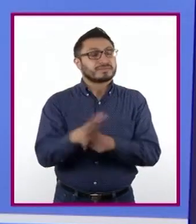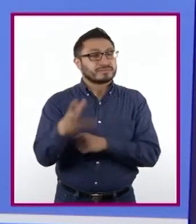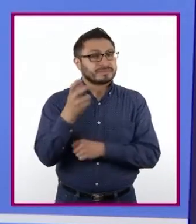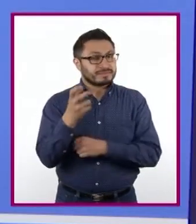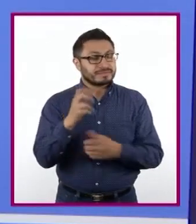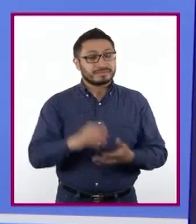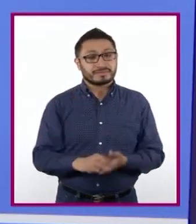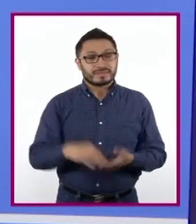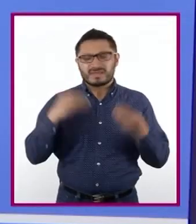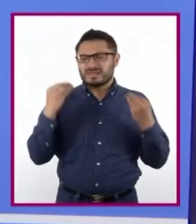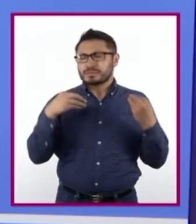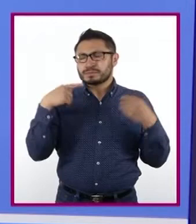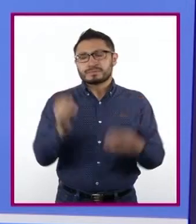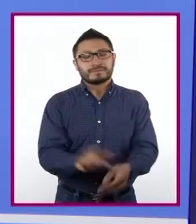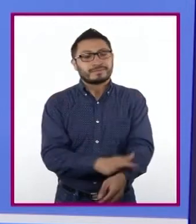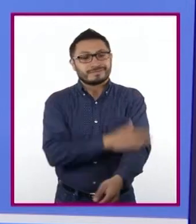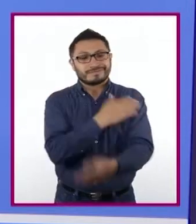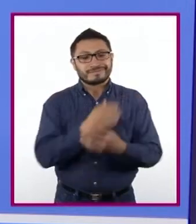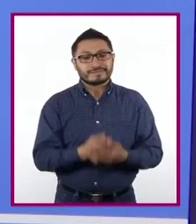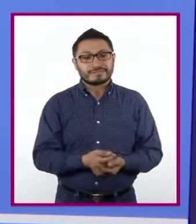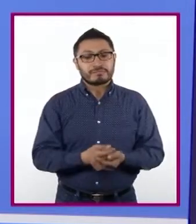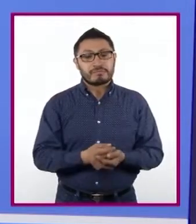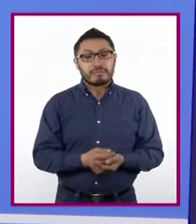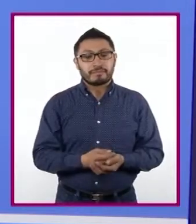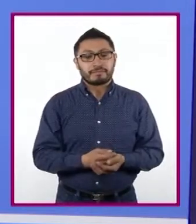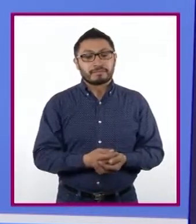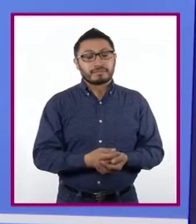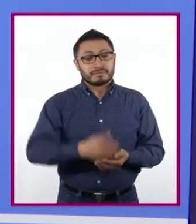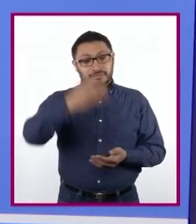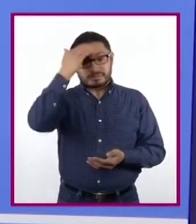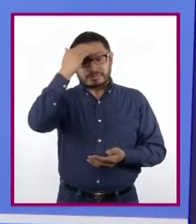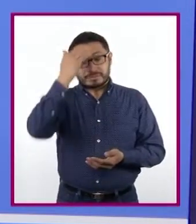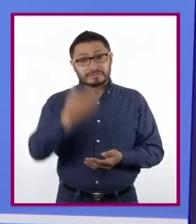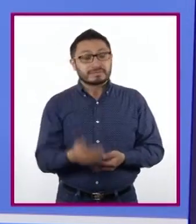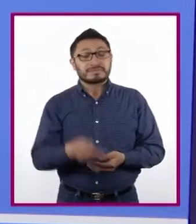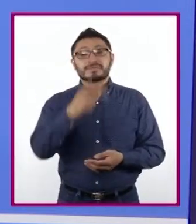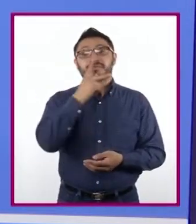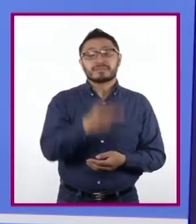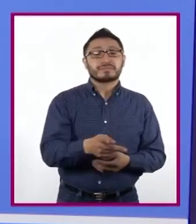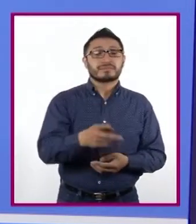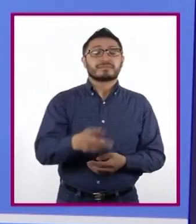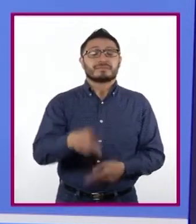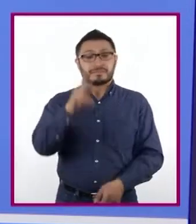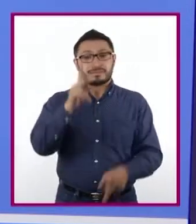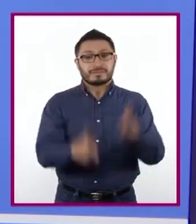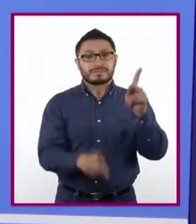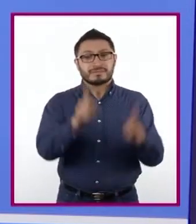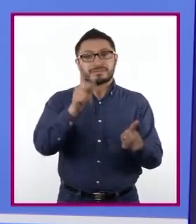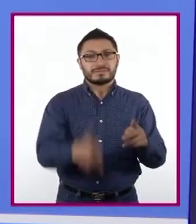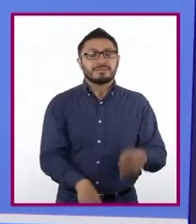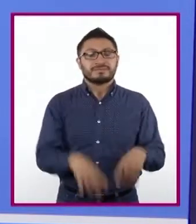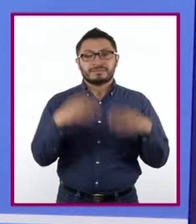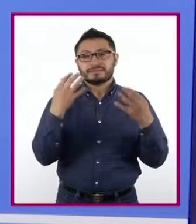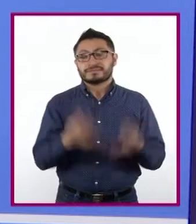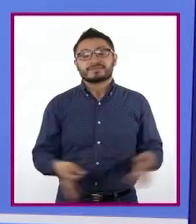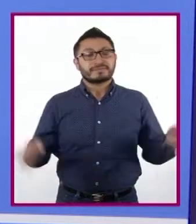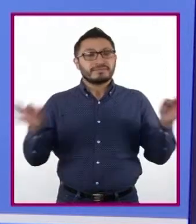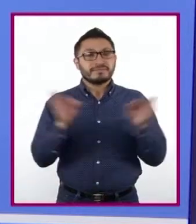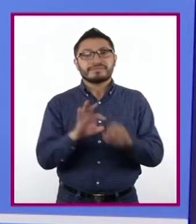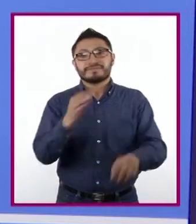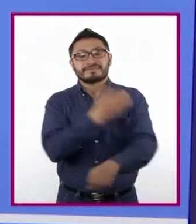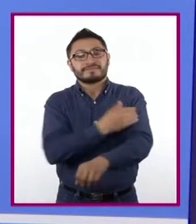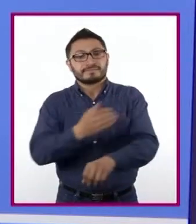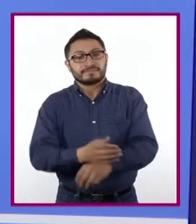Con mucho entusiasmo, vamos a recorrer los senderos de la palabra hablada, en la grata compañía